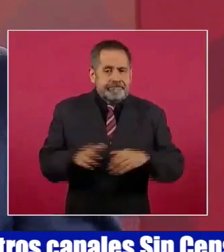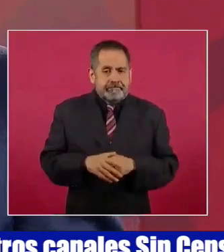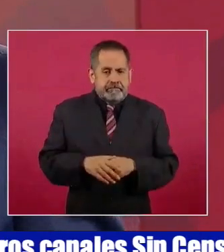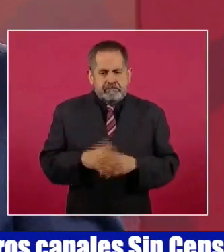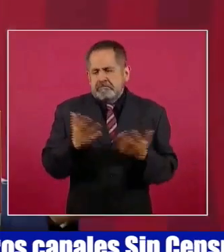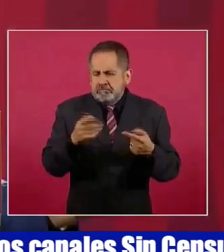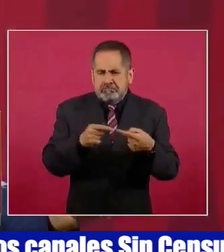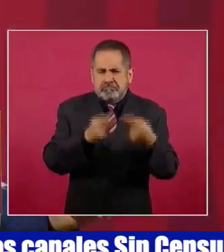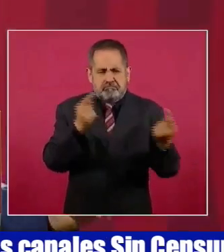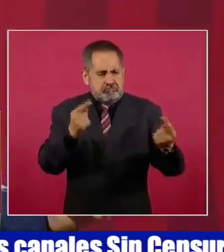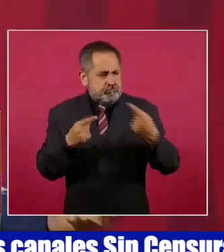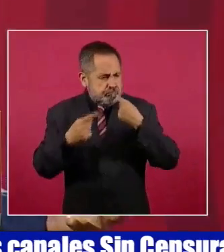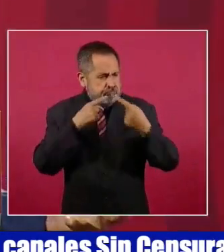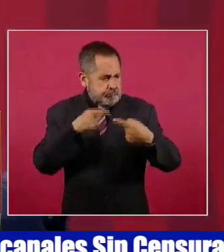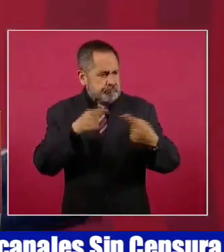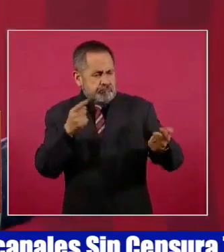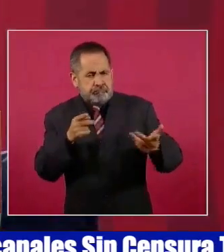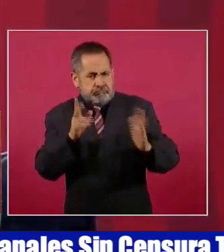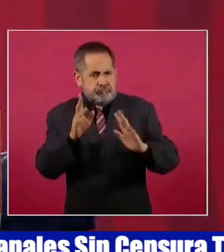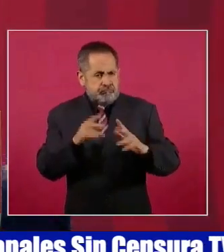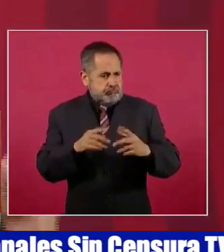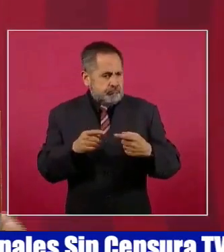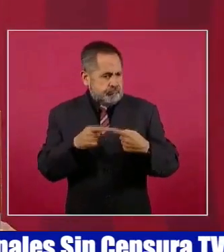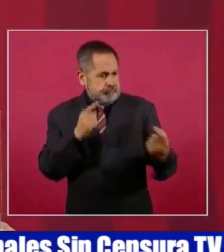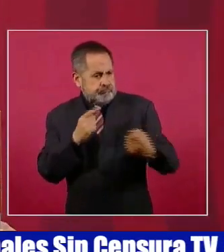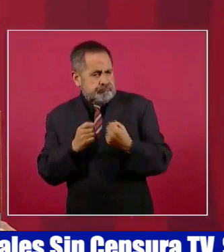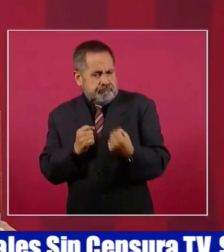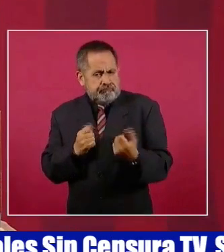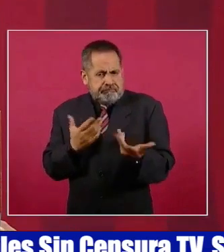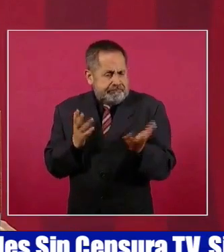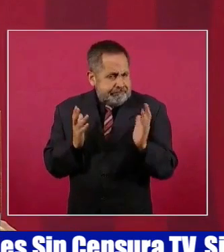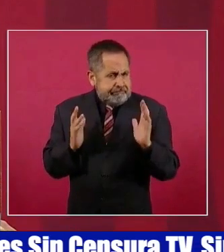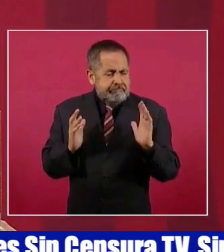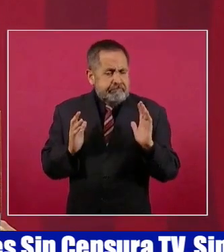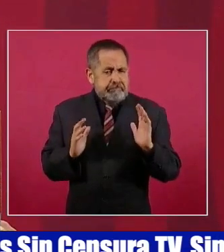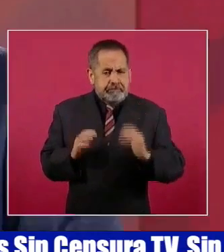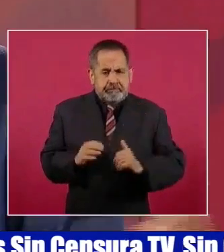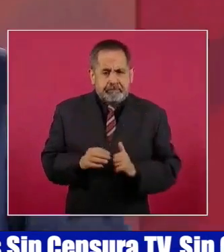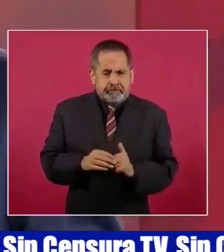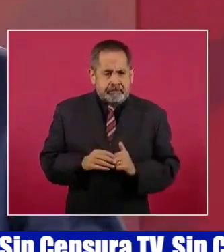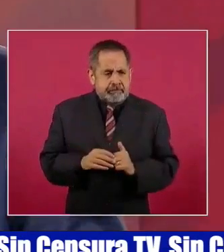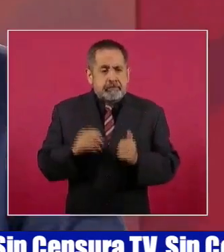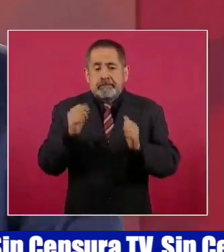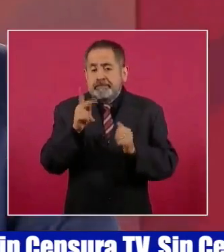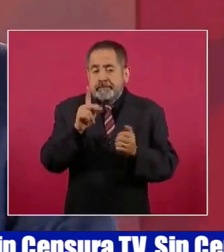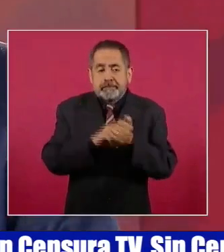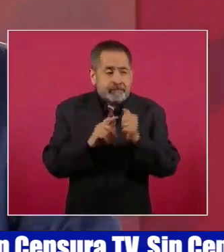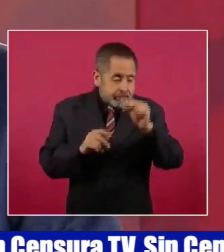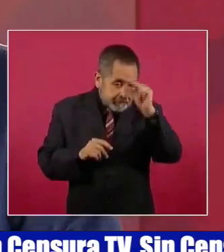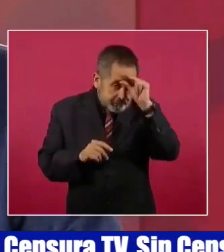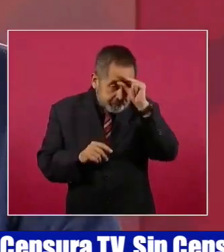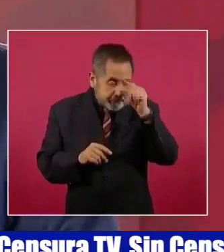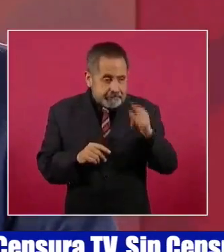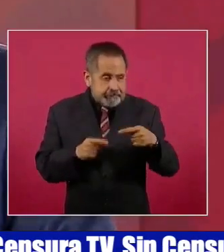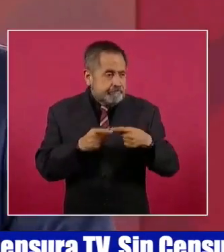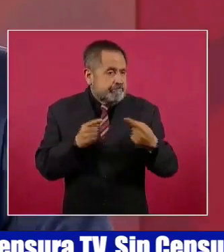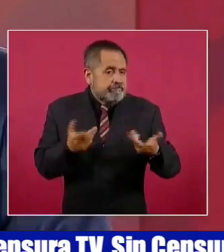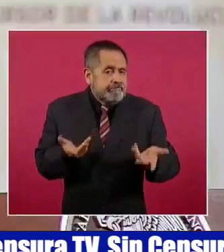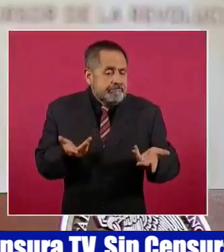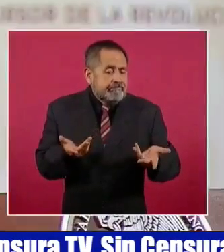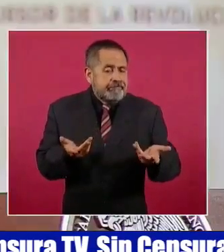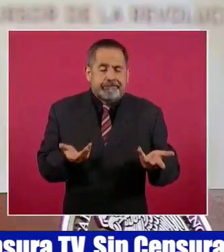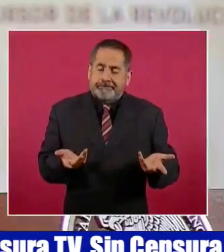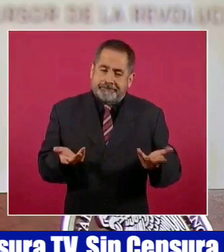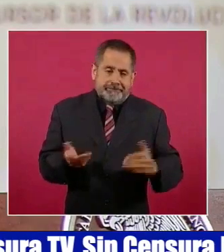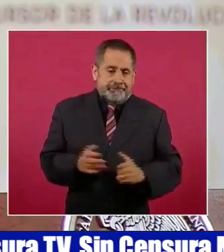obrador quien ha visto incrementar su aprobación la aprobación a su gobierno en los últimos meses